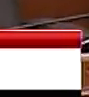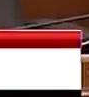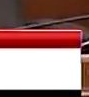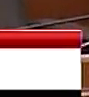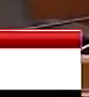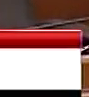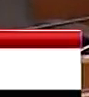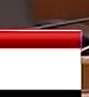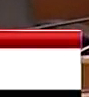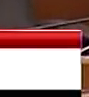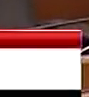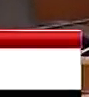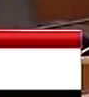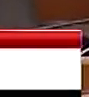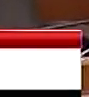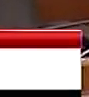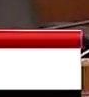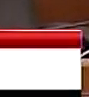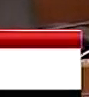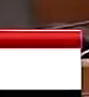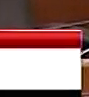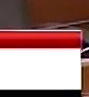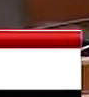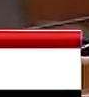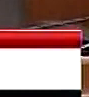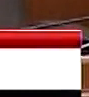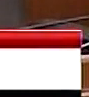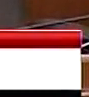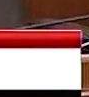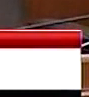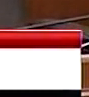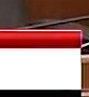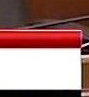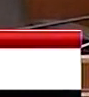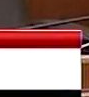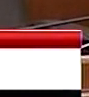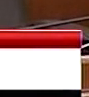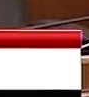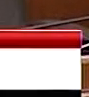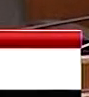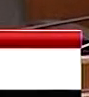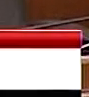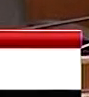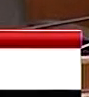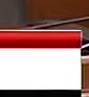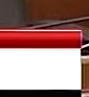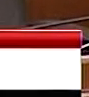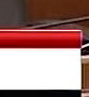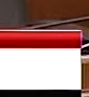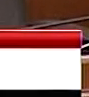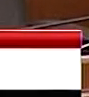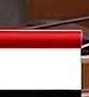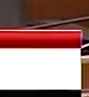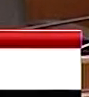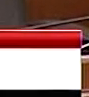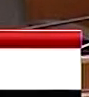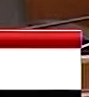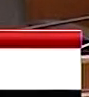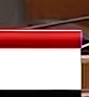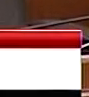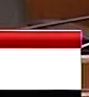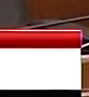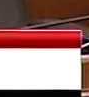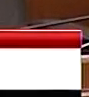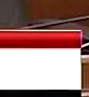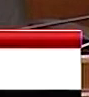zonas francas pasan a ser hoy día parte de la política económica del país. Y eso es importante considerar, porque como repetía, o